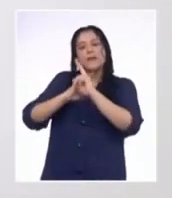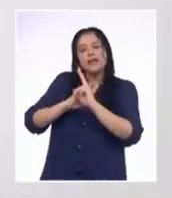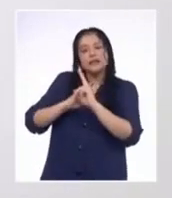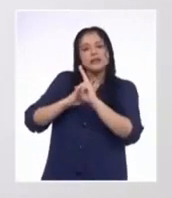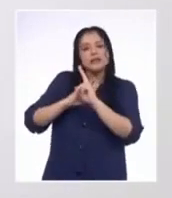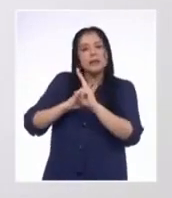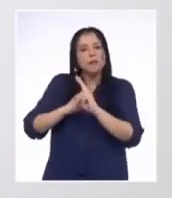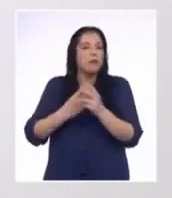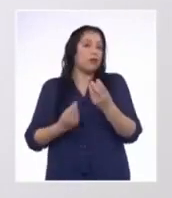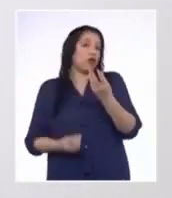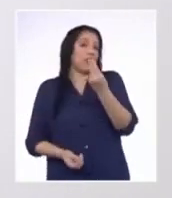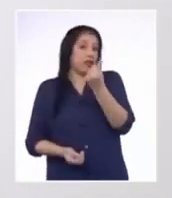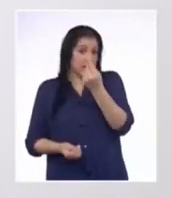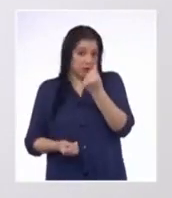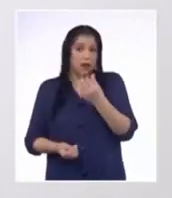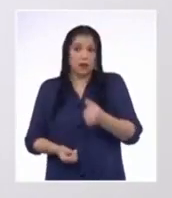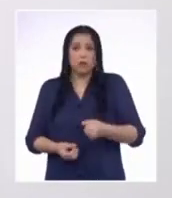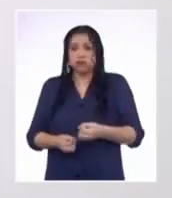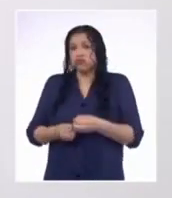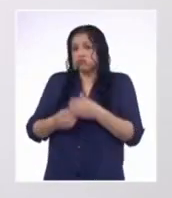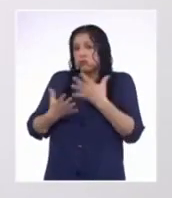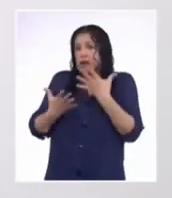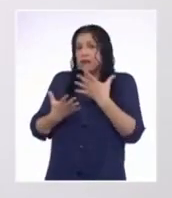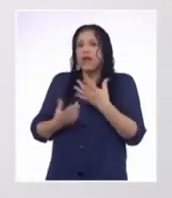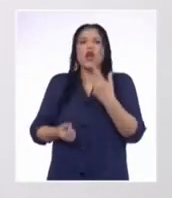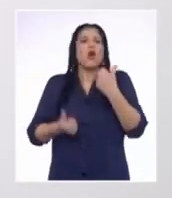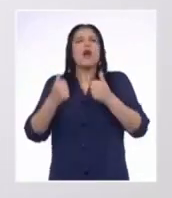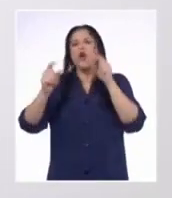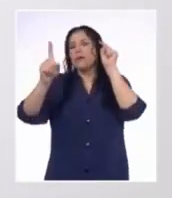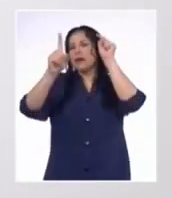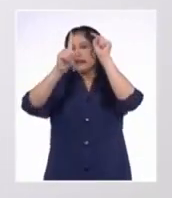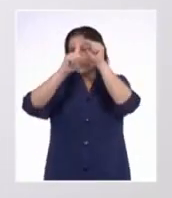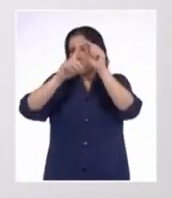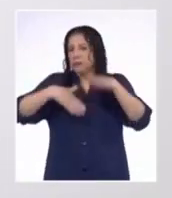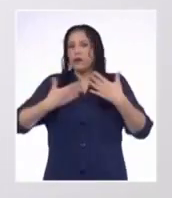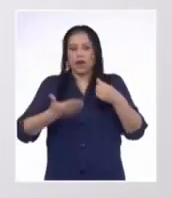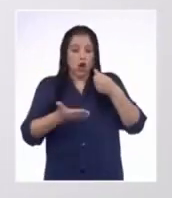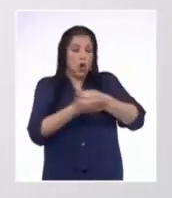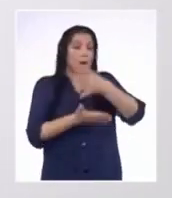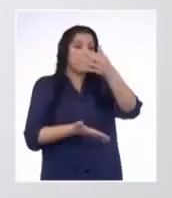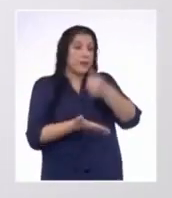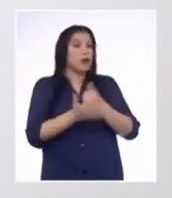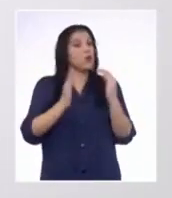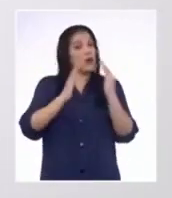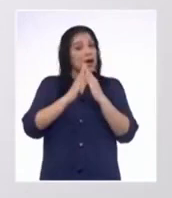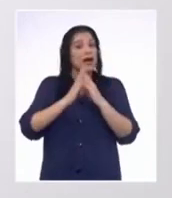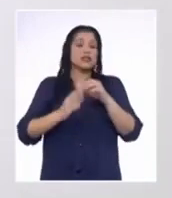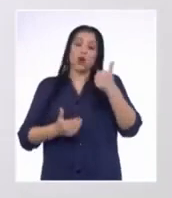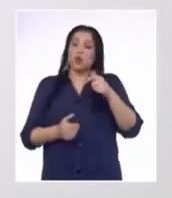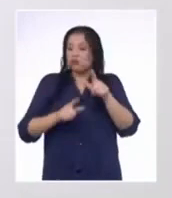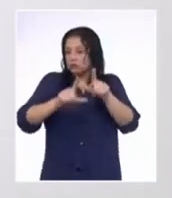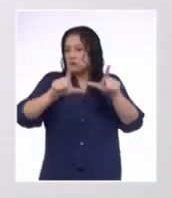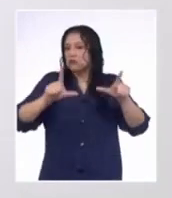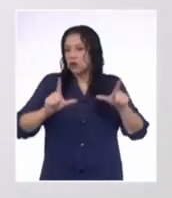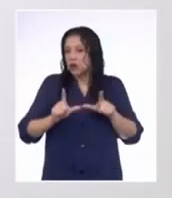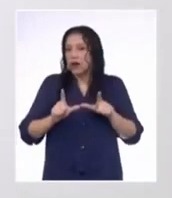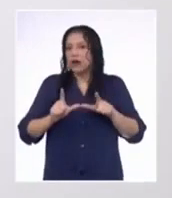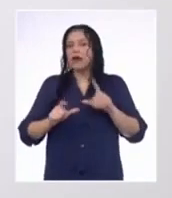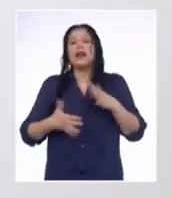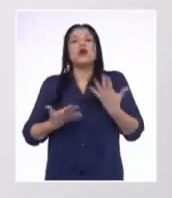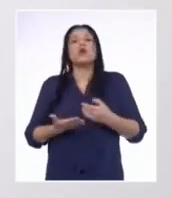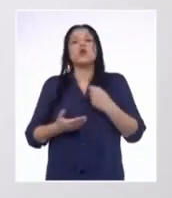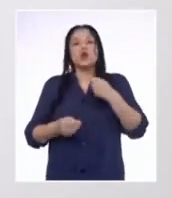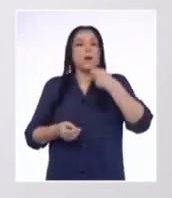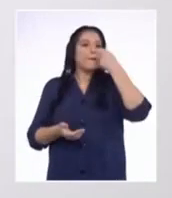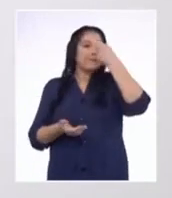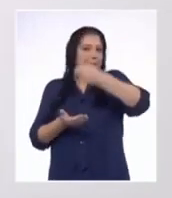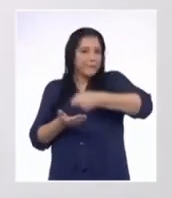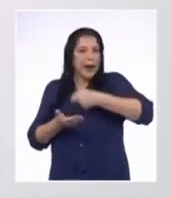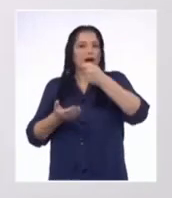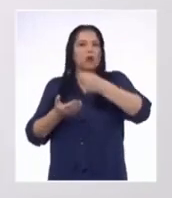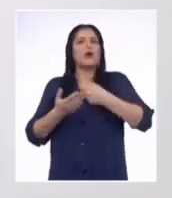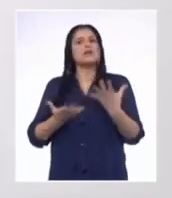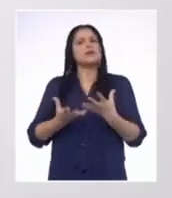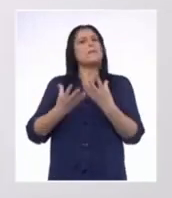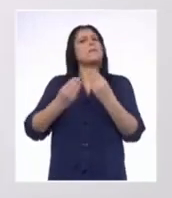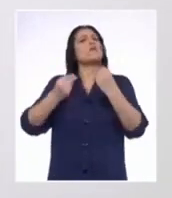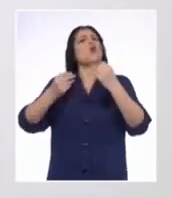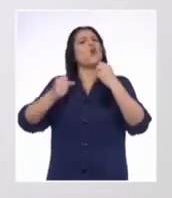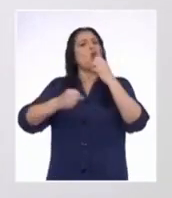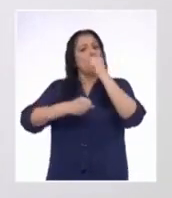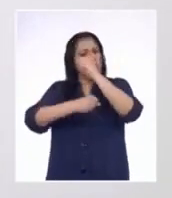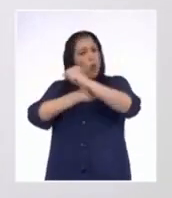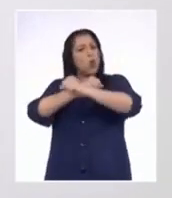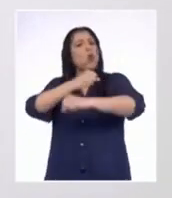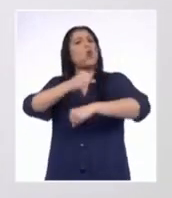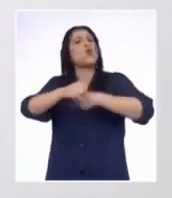cantidad sustancial con la finalidad de comprar una casa o una propiedad, cuyo pago se extiende por un largo